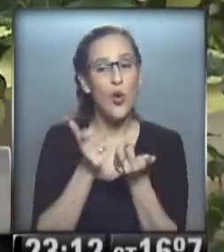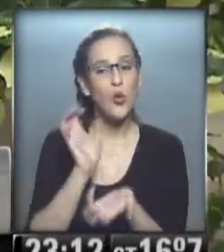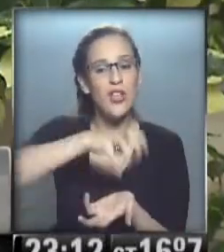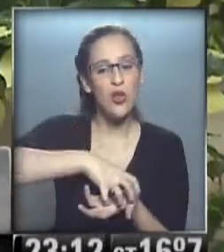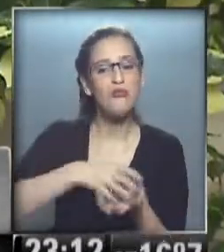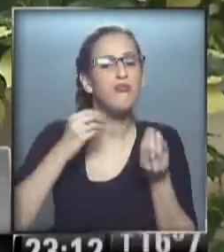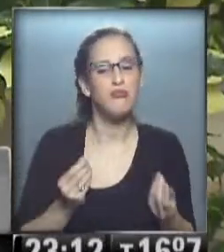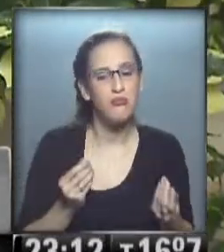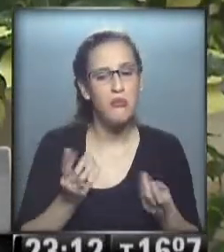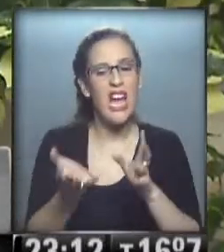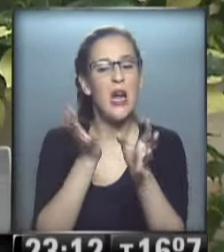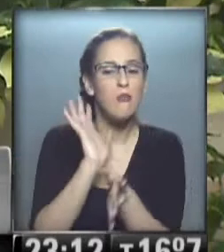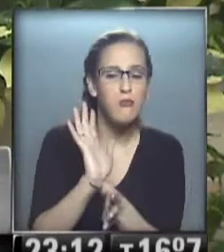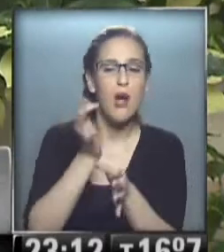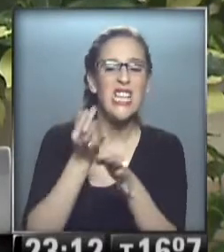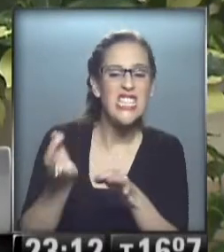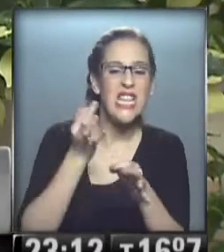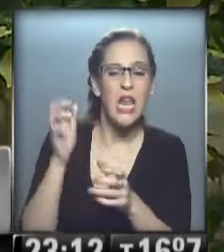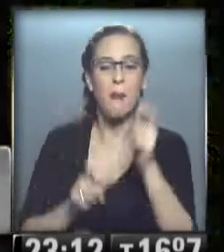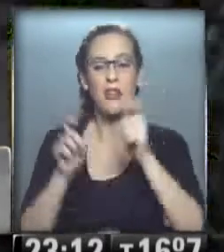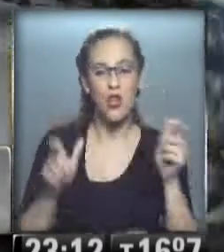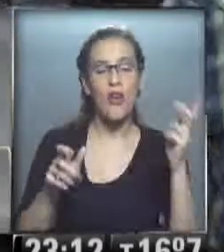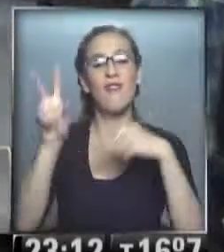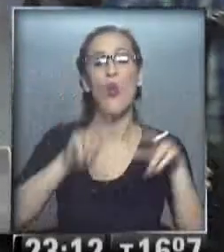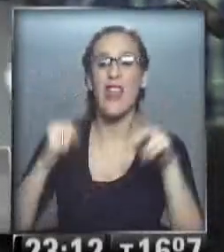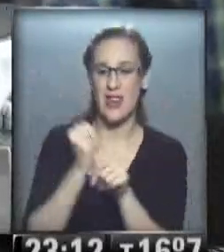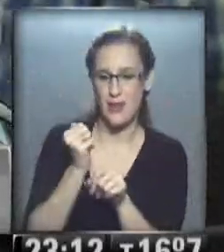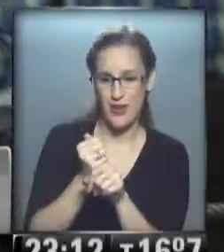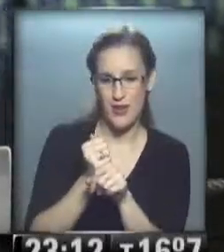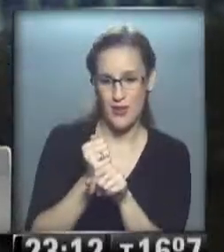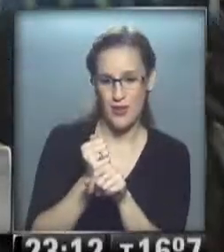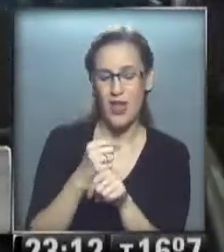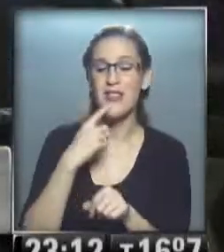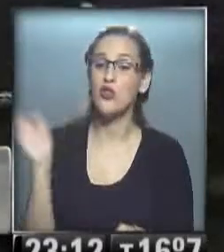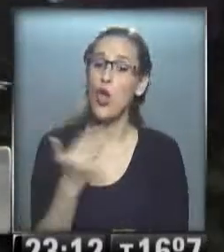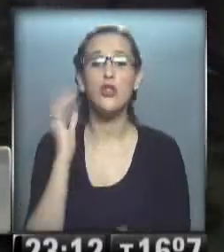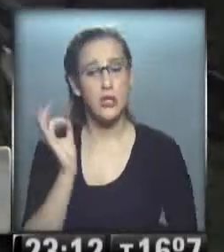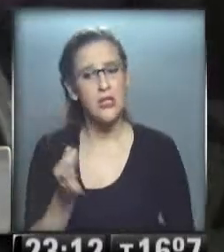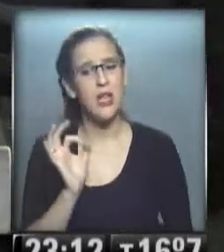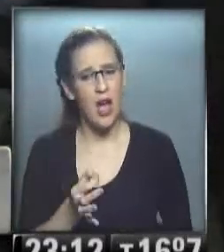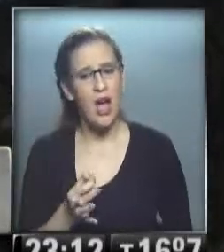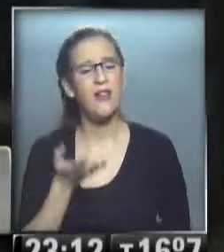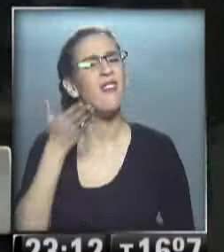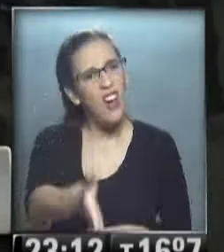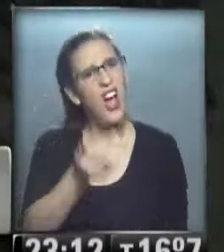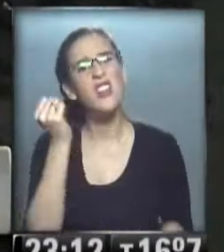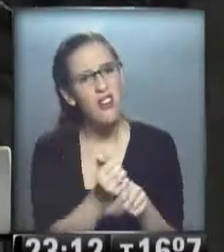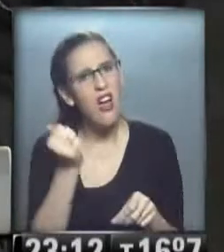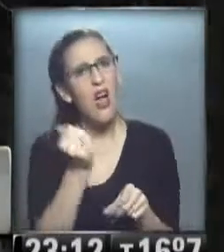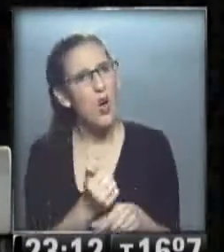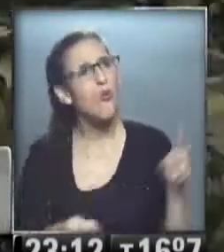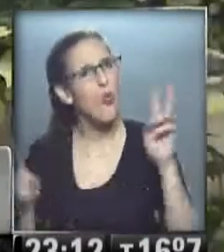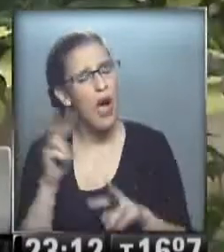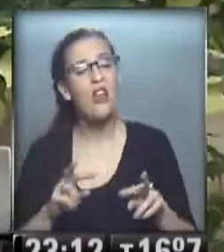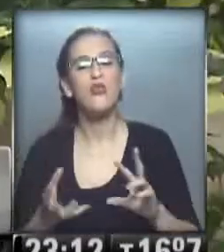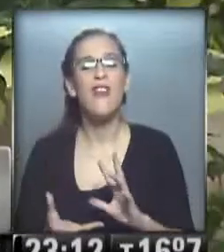capacita, entrena, entre comillas, a la gente a buscar trabajo. O sea, lo que todos sabemos, bueno, lo que saben, lo que es salir a buscar trabajo, es una manera de